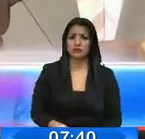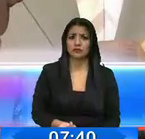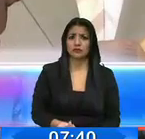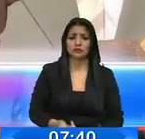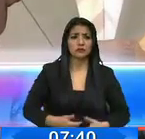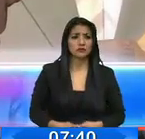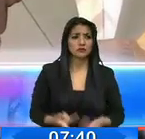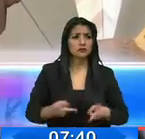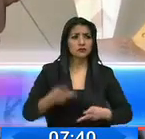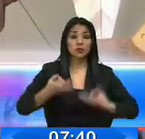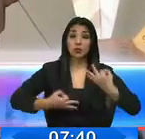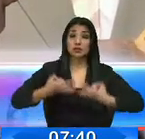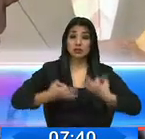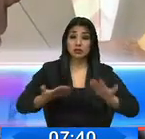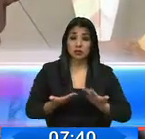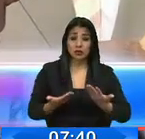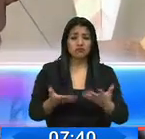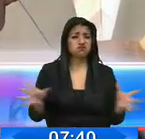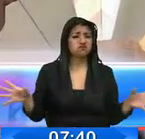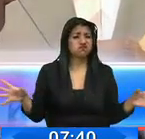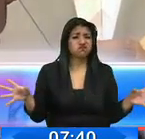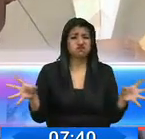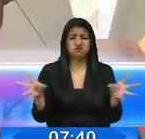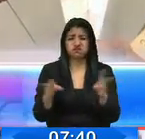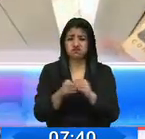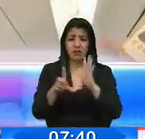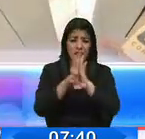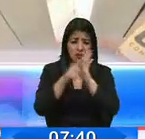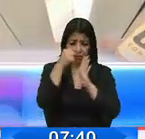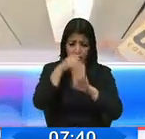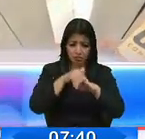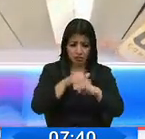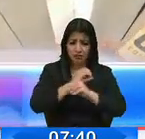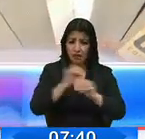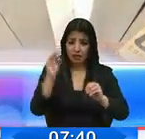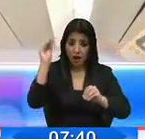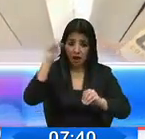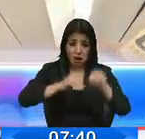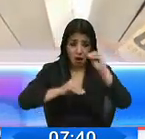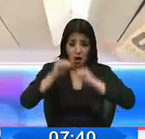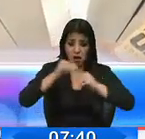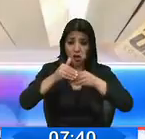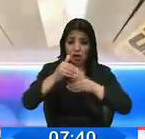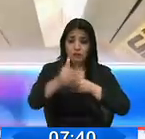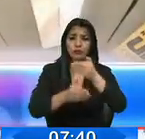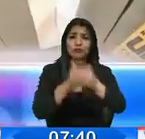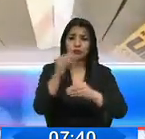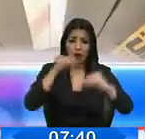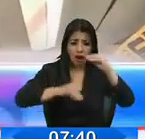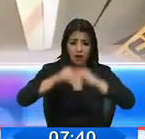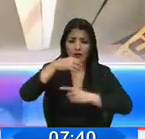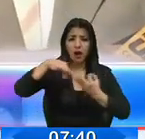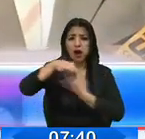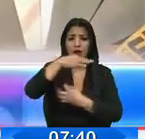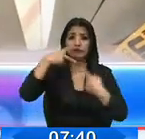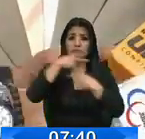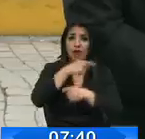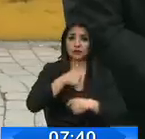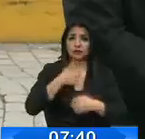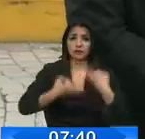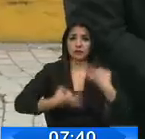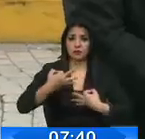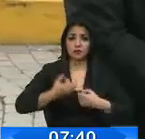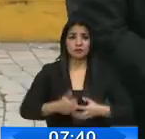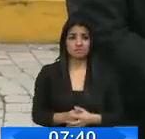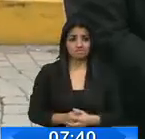juzgó con un montón de piezas ilegales obtenidas durante el proceso de juzgamiento que se nos hizo.